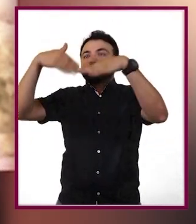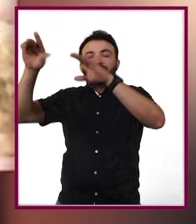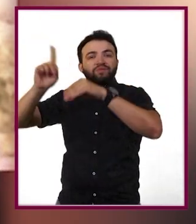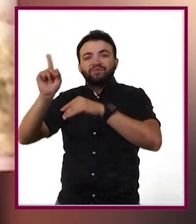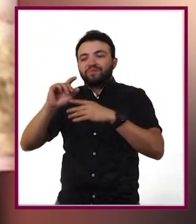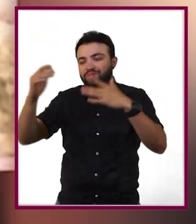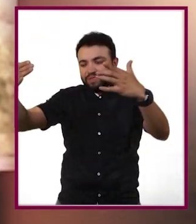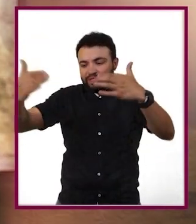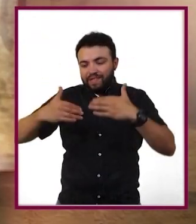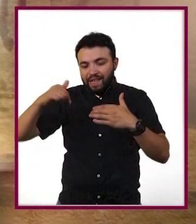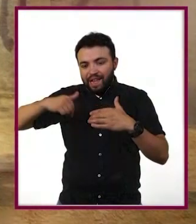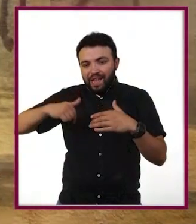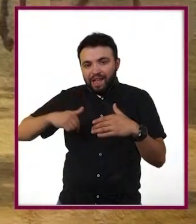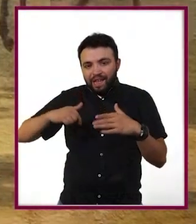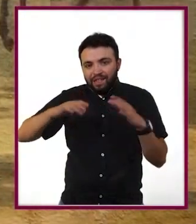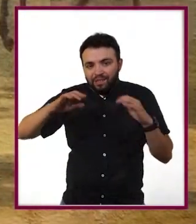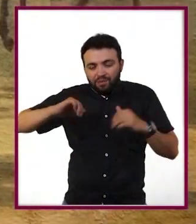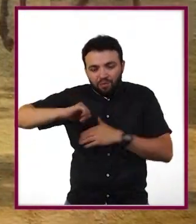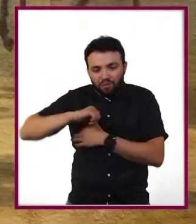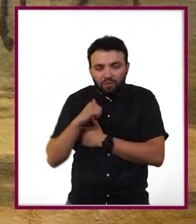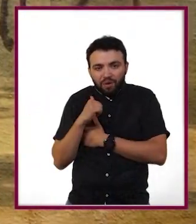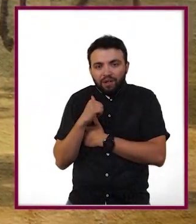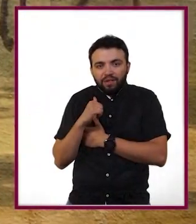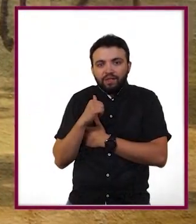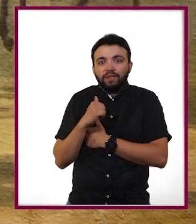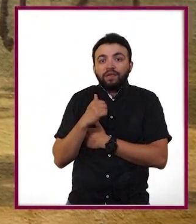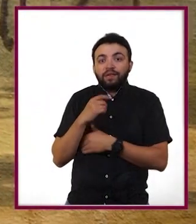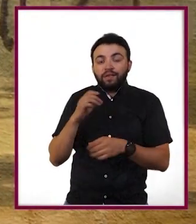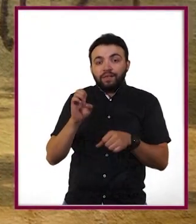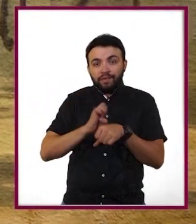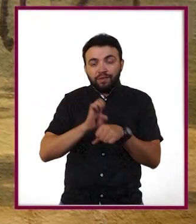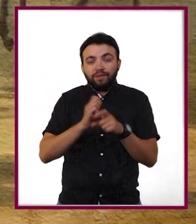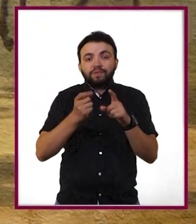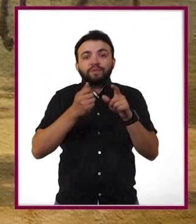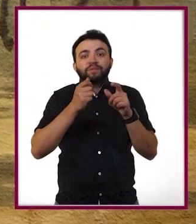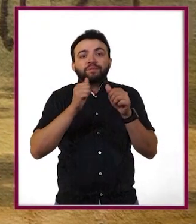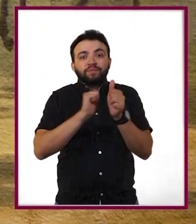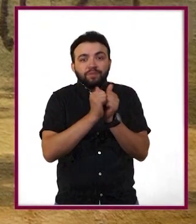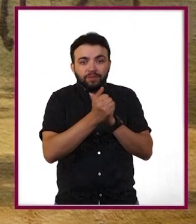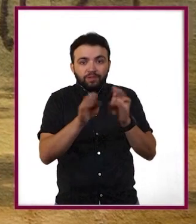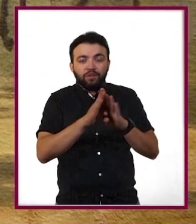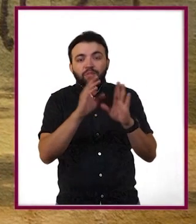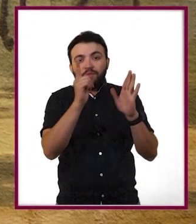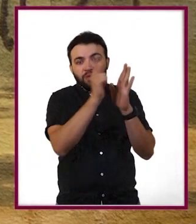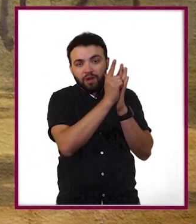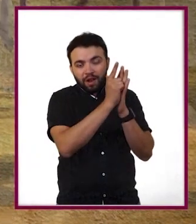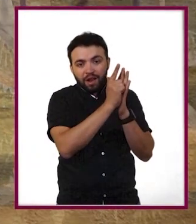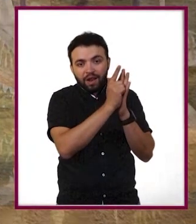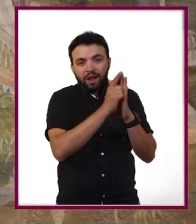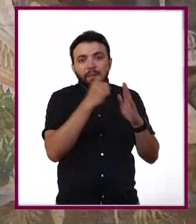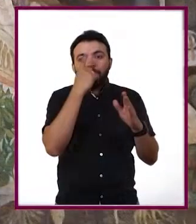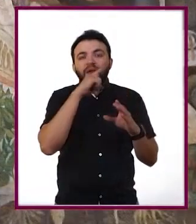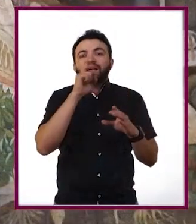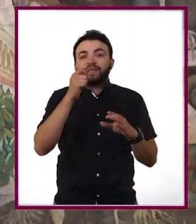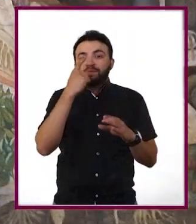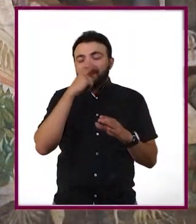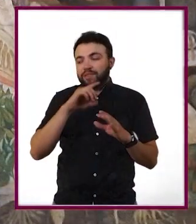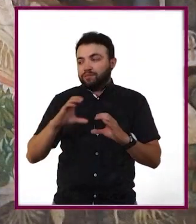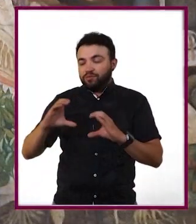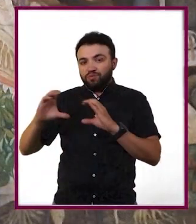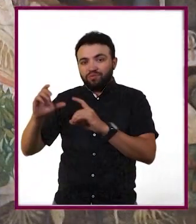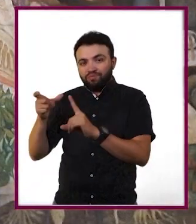país, que saliera de México. Y entonces se hicieron una serie de leyes para proteger